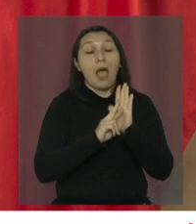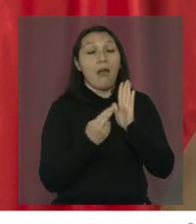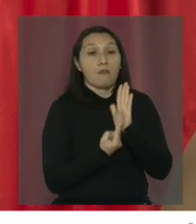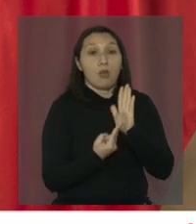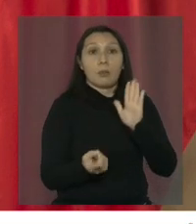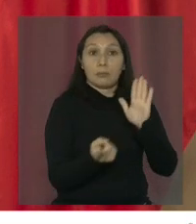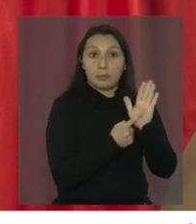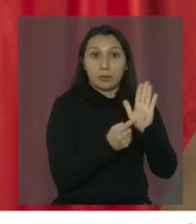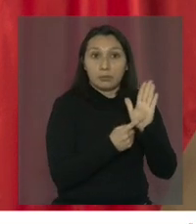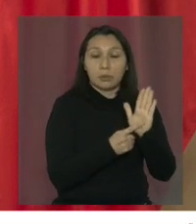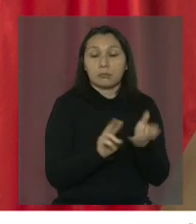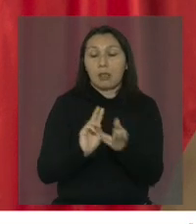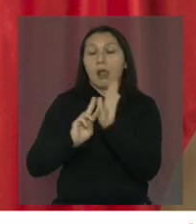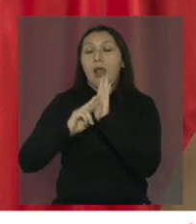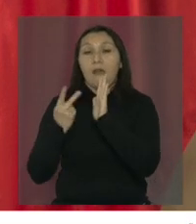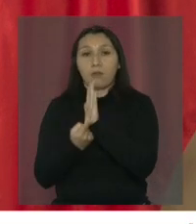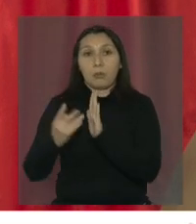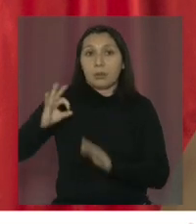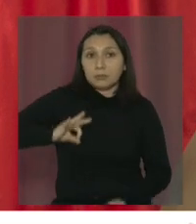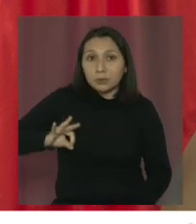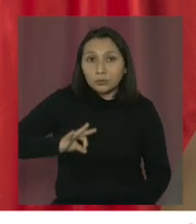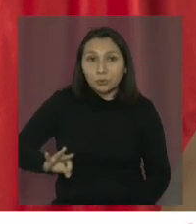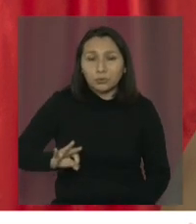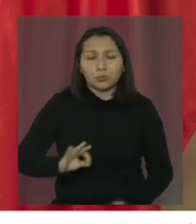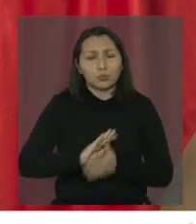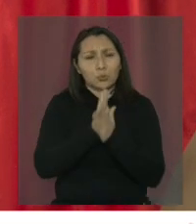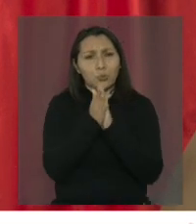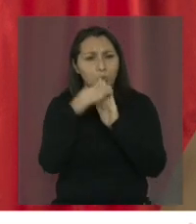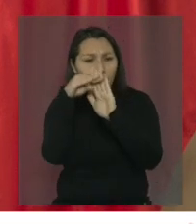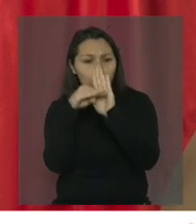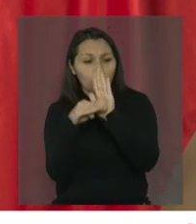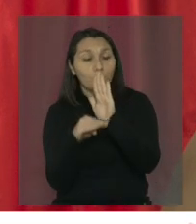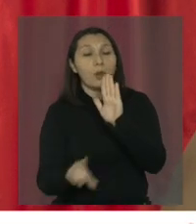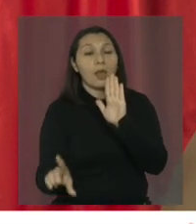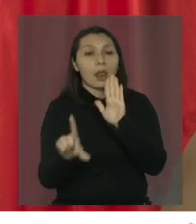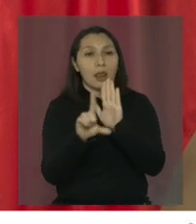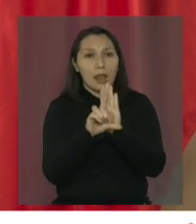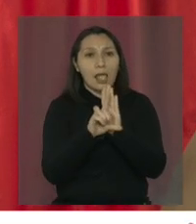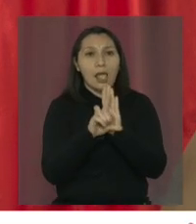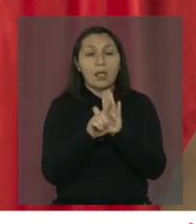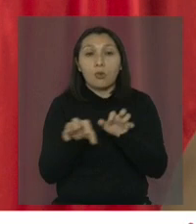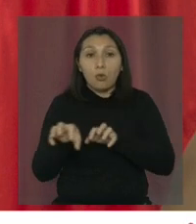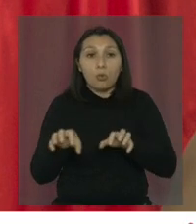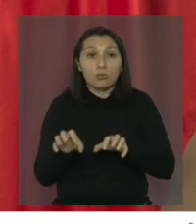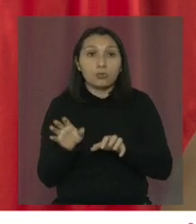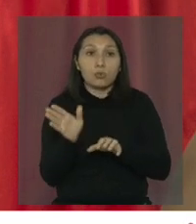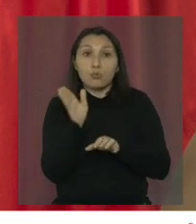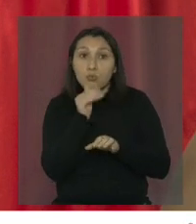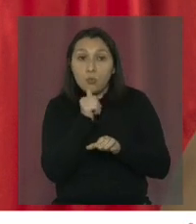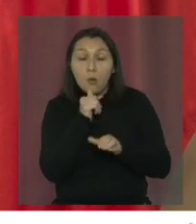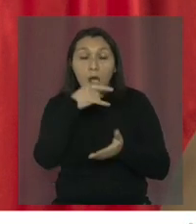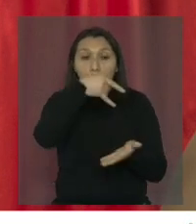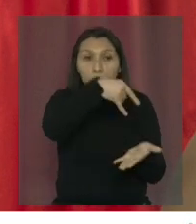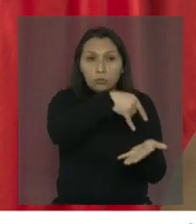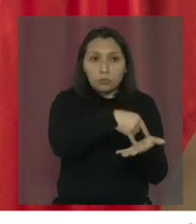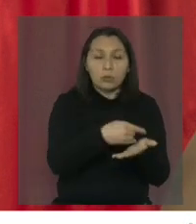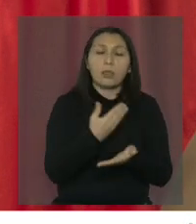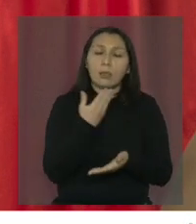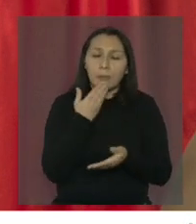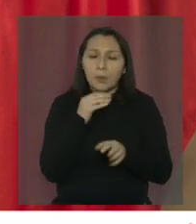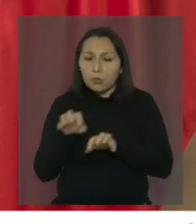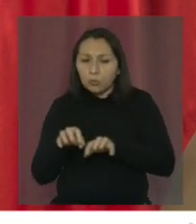tributaria como la reforma previsional y toda la agenda legislativa y de medidas que no pasan también por el congreso para